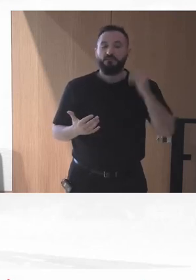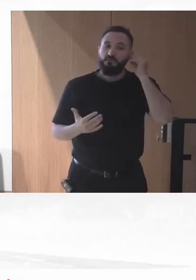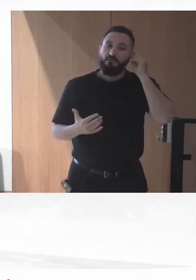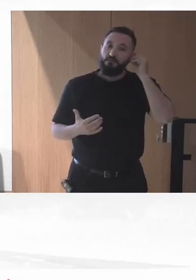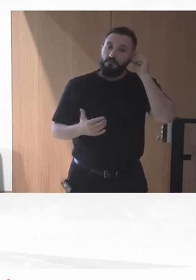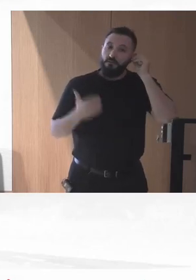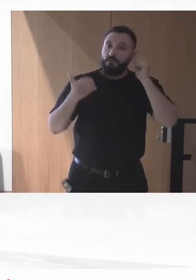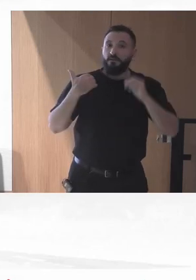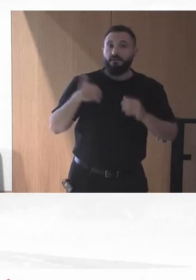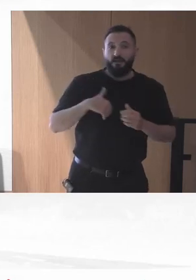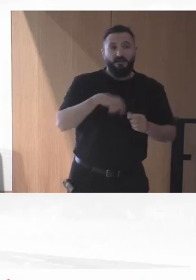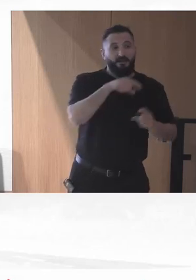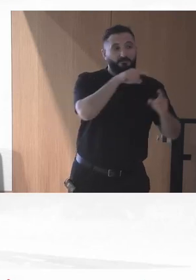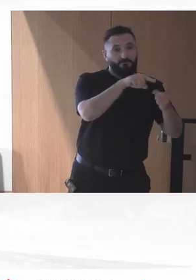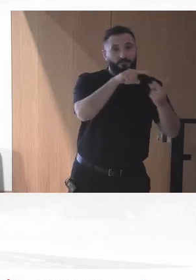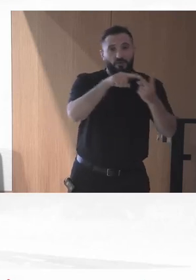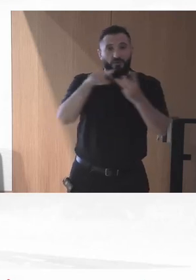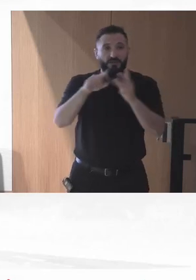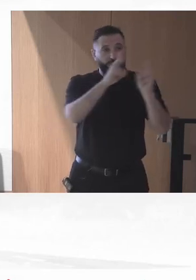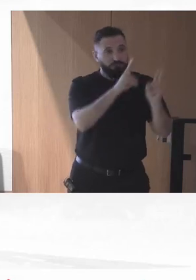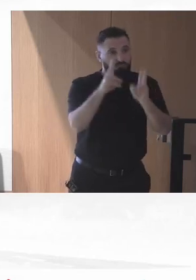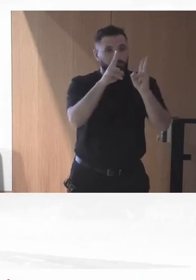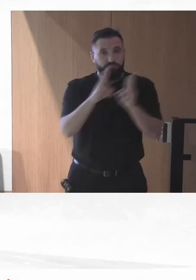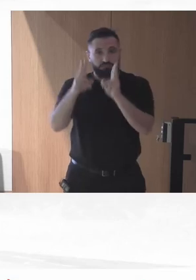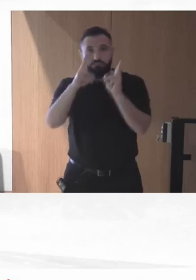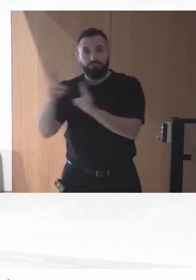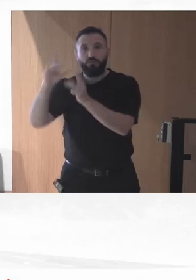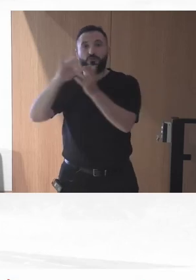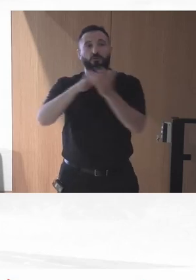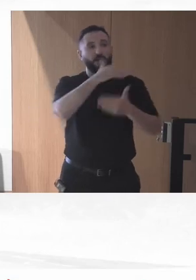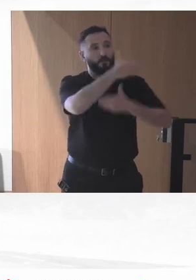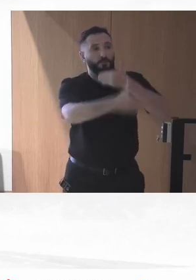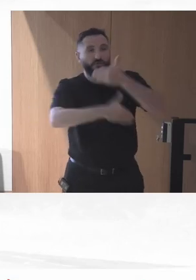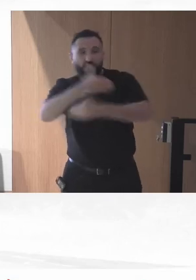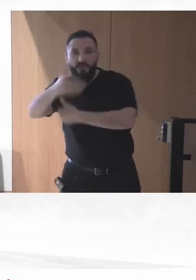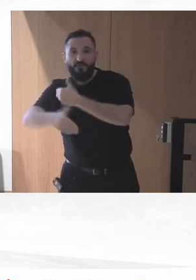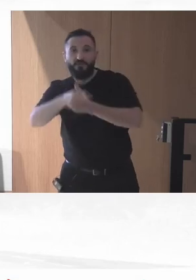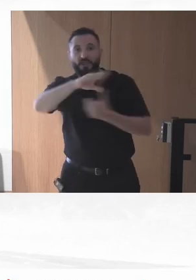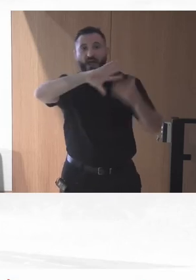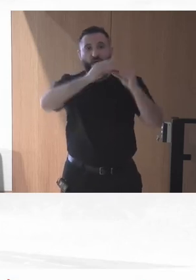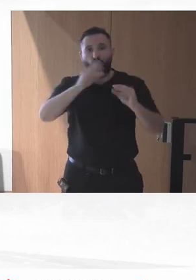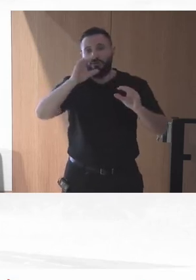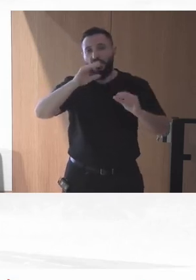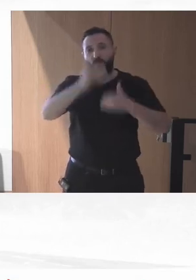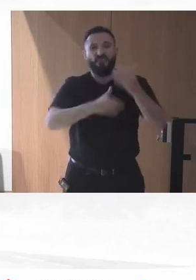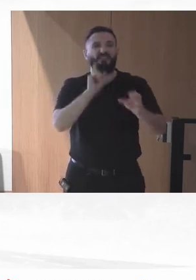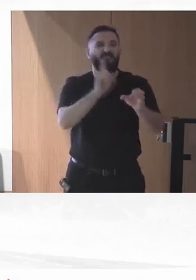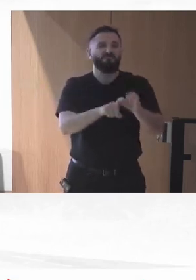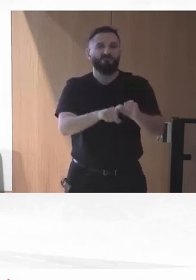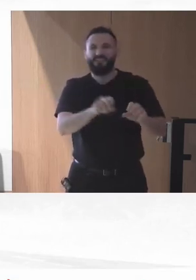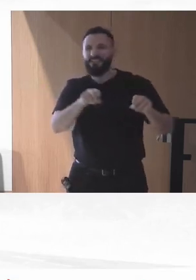en las tres instancias a menudo se le somete a todo ese procedimiento sin ningún tipo de ajuste procesal, lo cual entraña